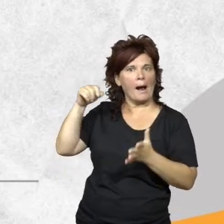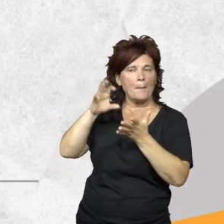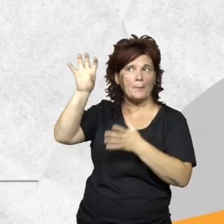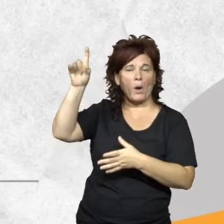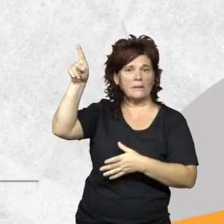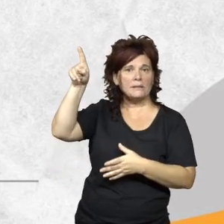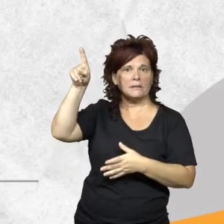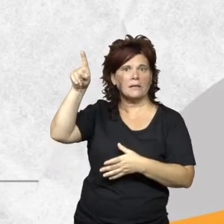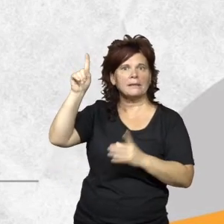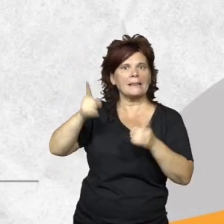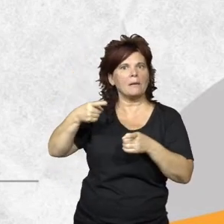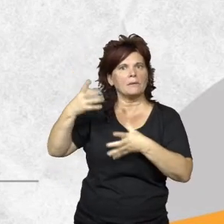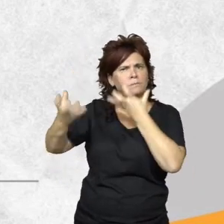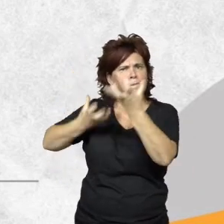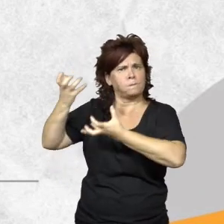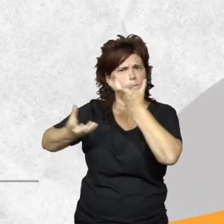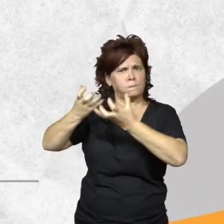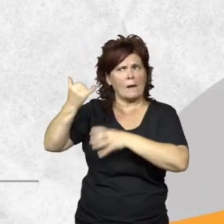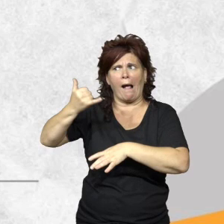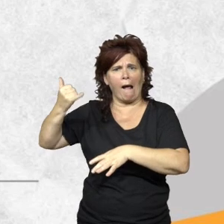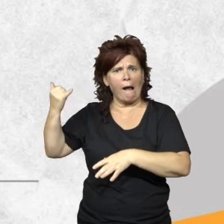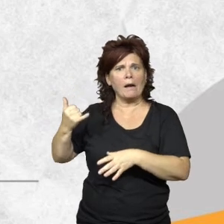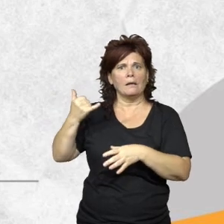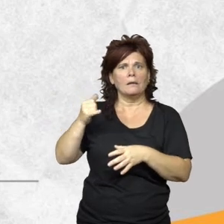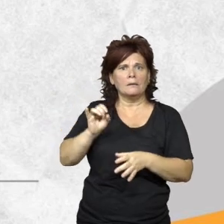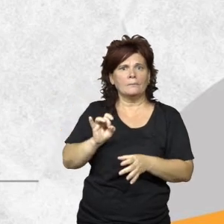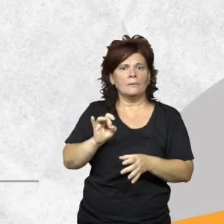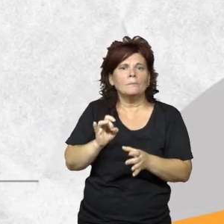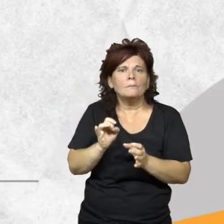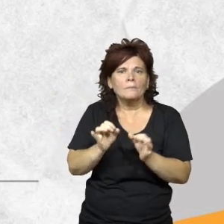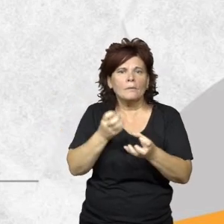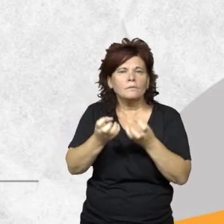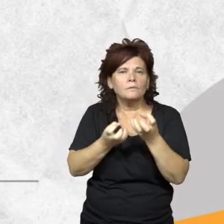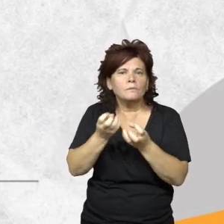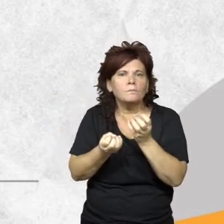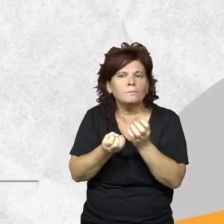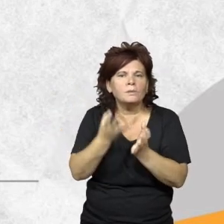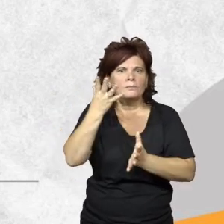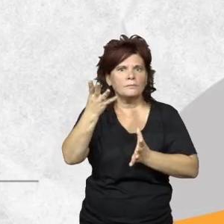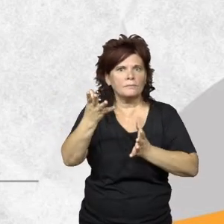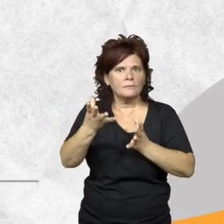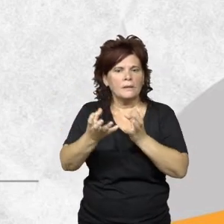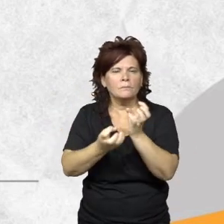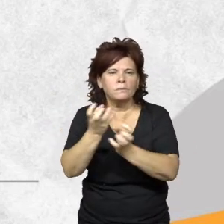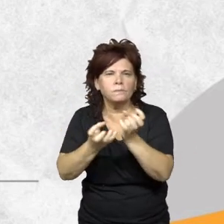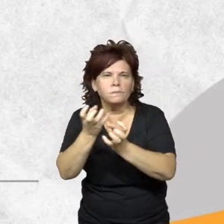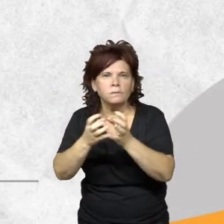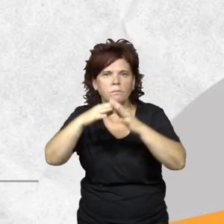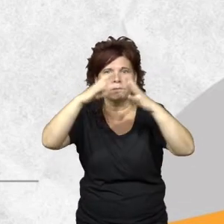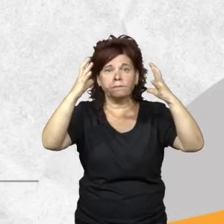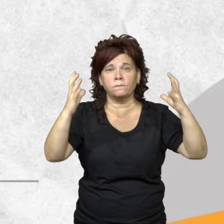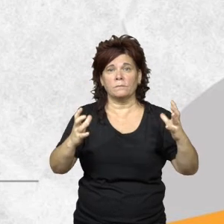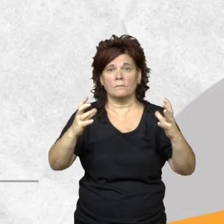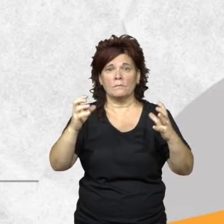Entonces, si sucediera que se incendia un galpón y está al costado de un lugar donde hay